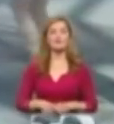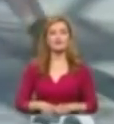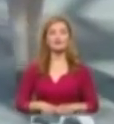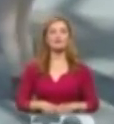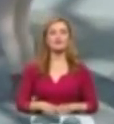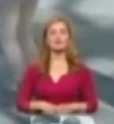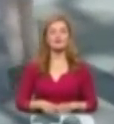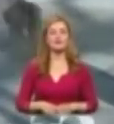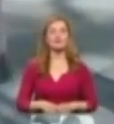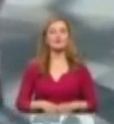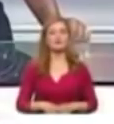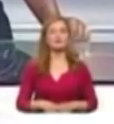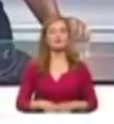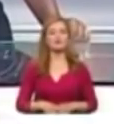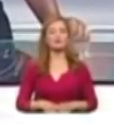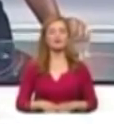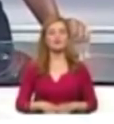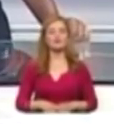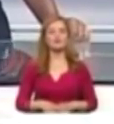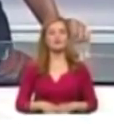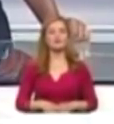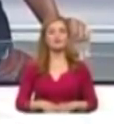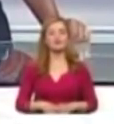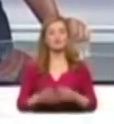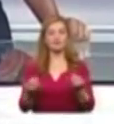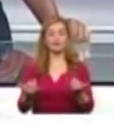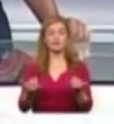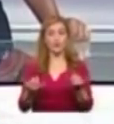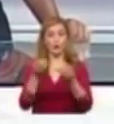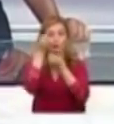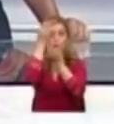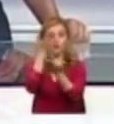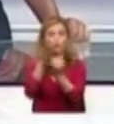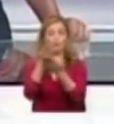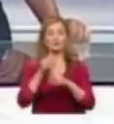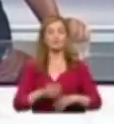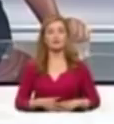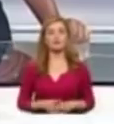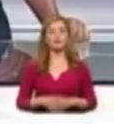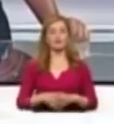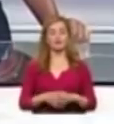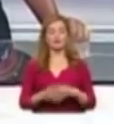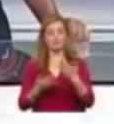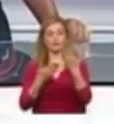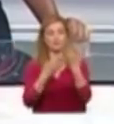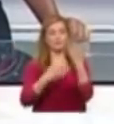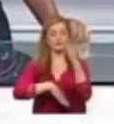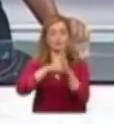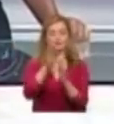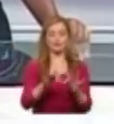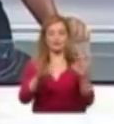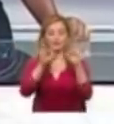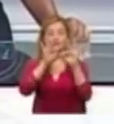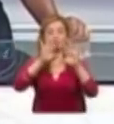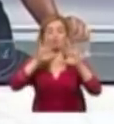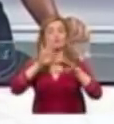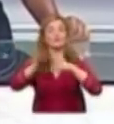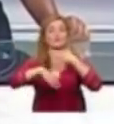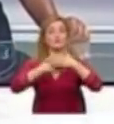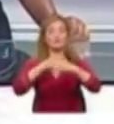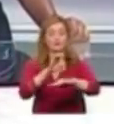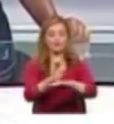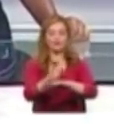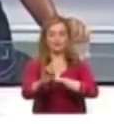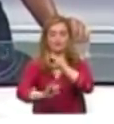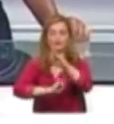24 horas. Y ahora les contamos que la Expo Suite es el evento más importante a nivel nacional e internacional